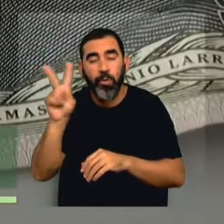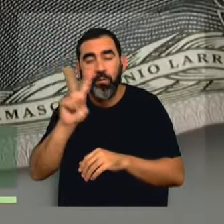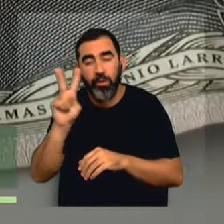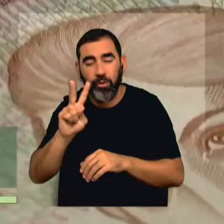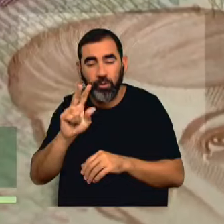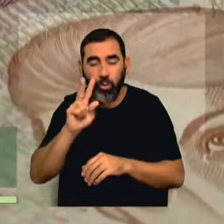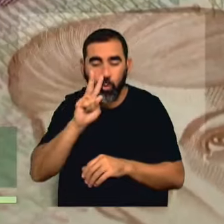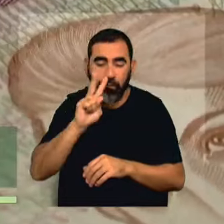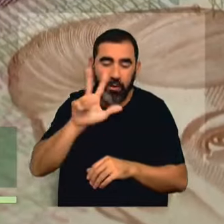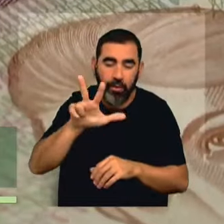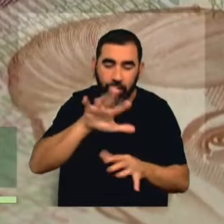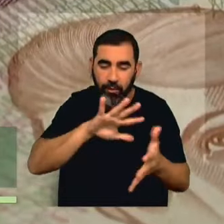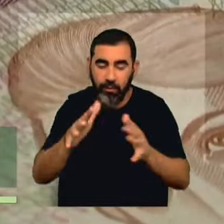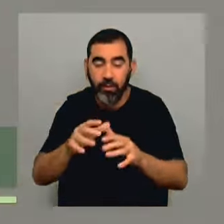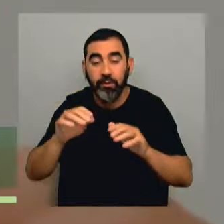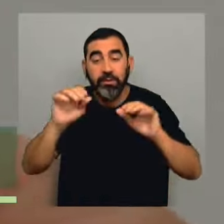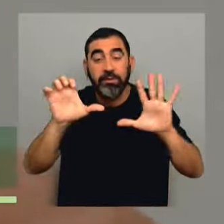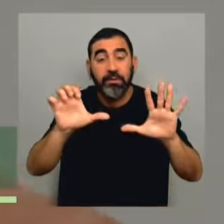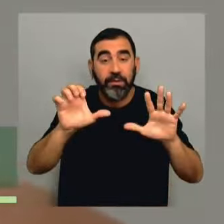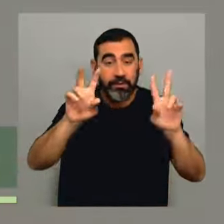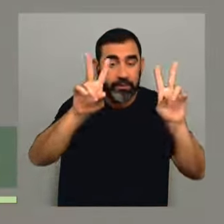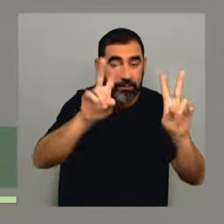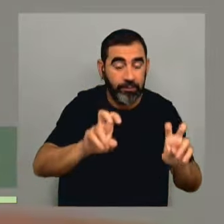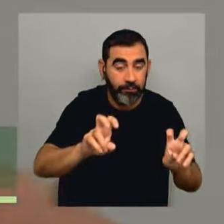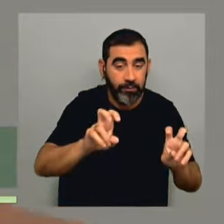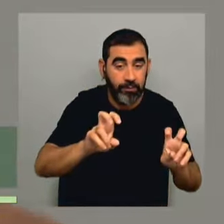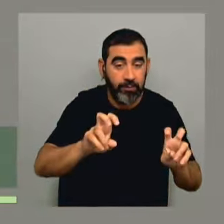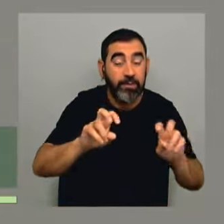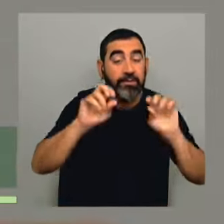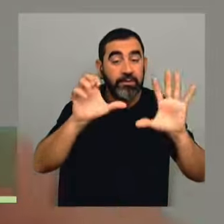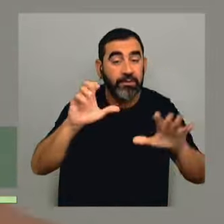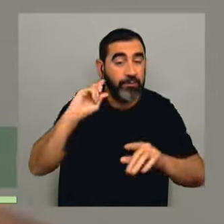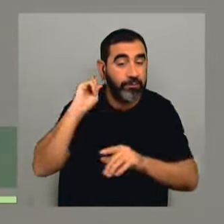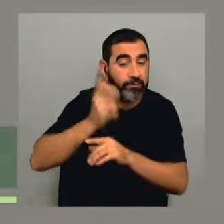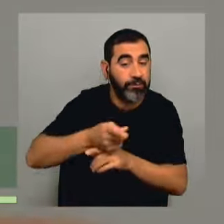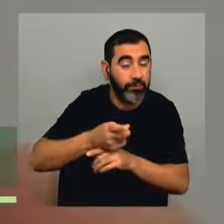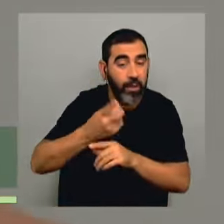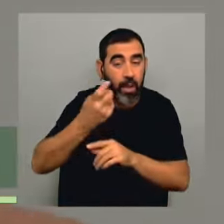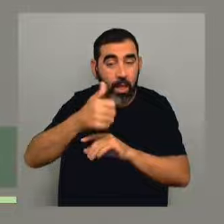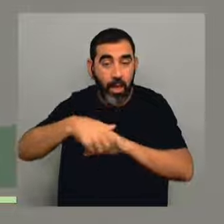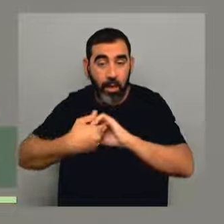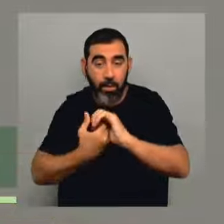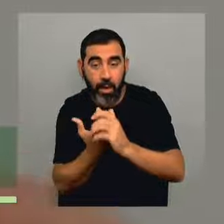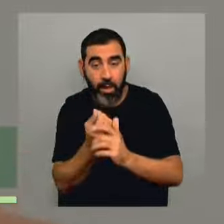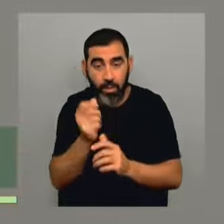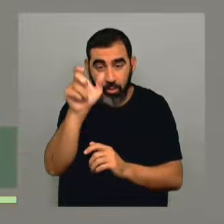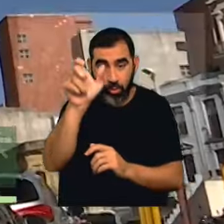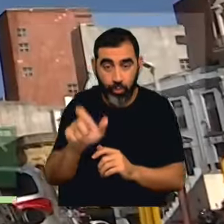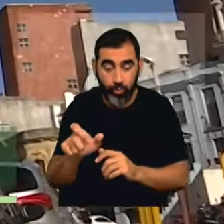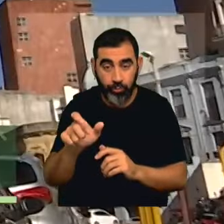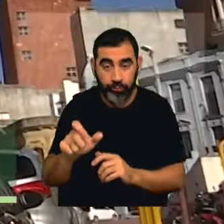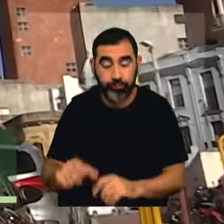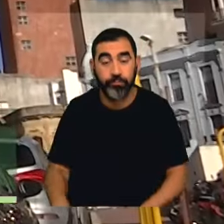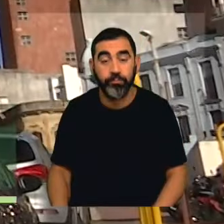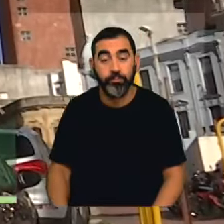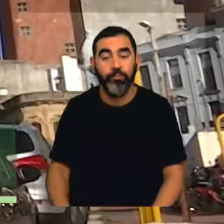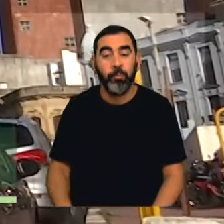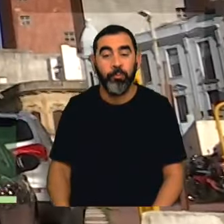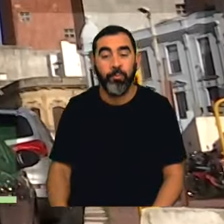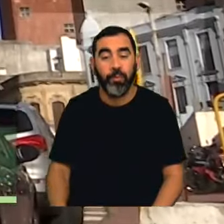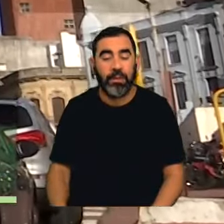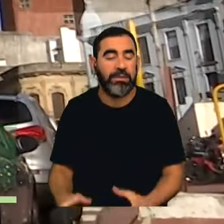2023 había seis casos seis condenas de lavado y además dice todos casos